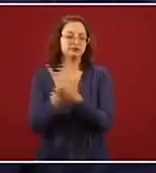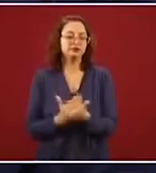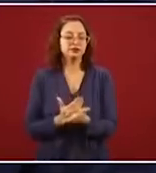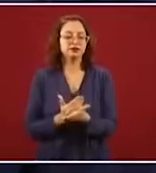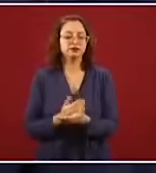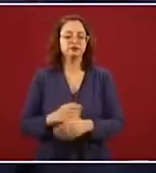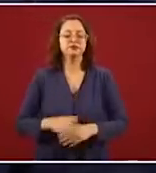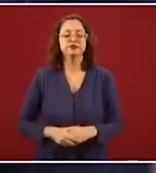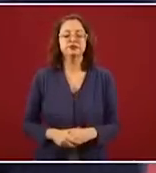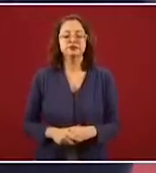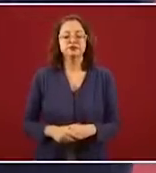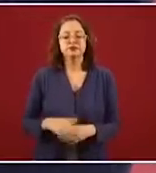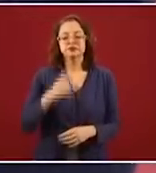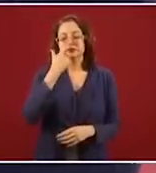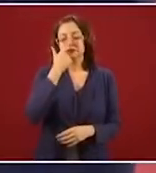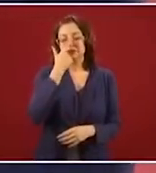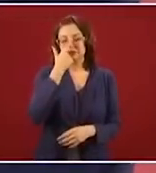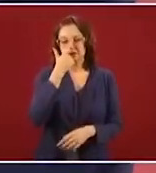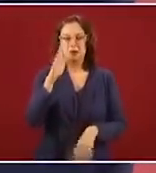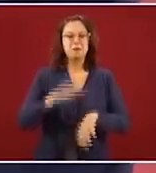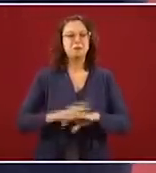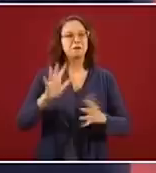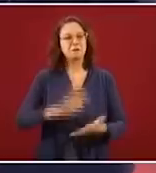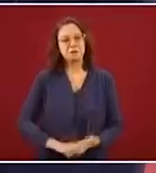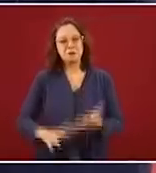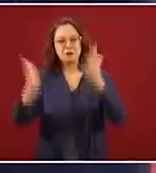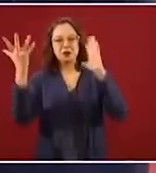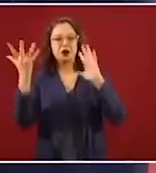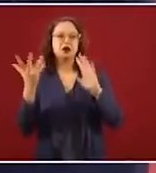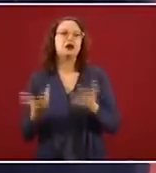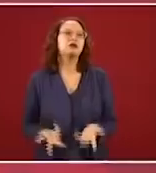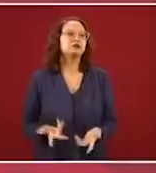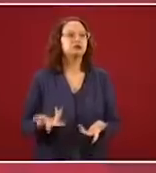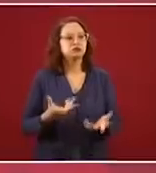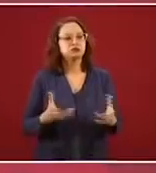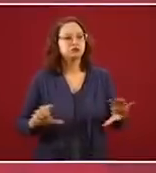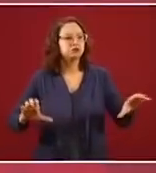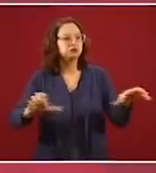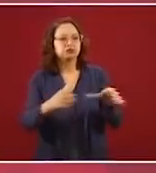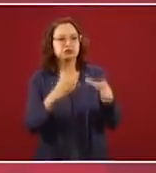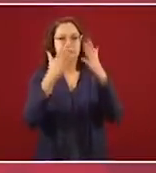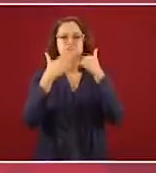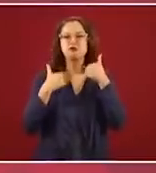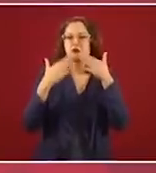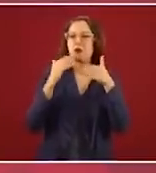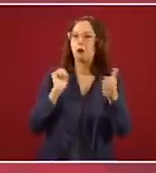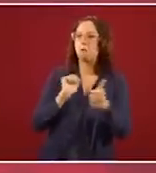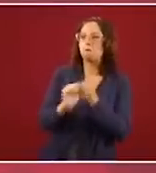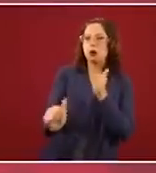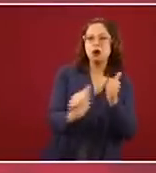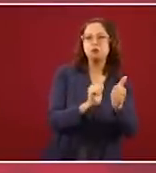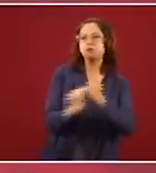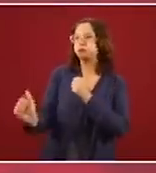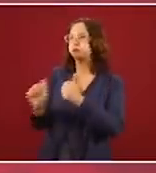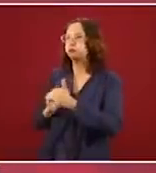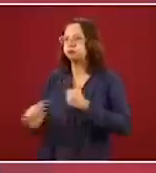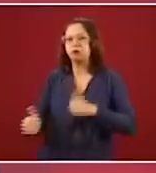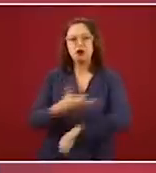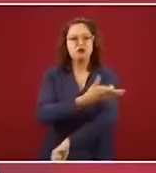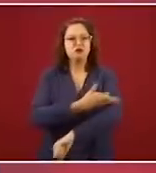violencia. ¿Dónde hay más violencia? ¿Dónde hay más descomposición social? Donde hay más desintegración de las